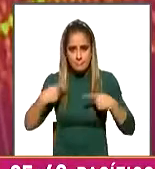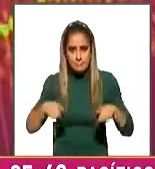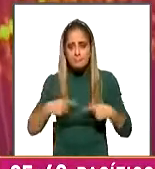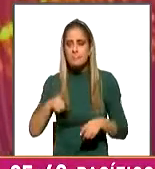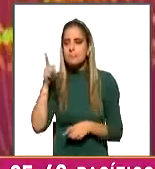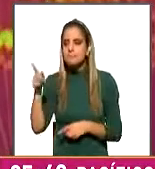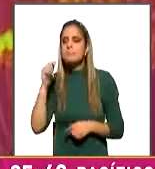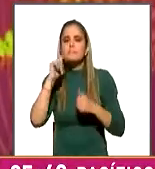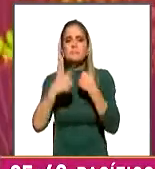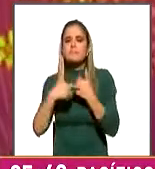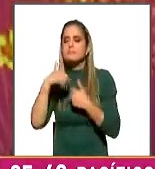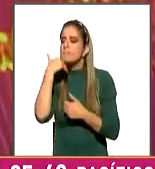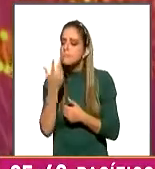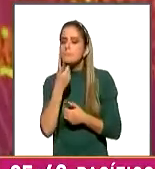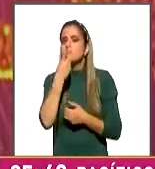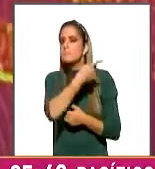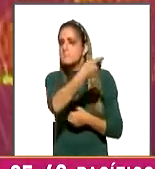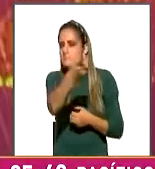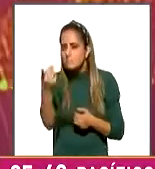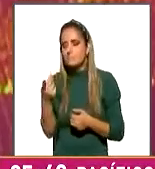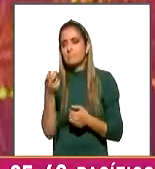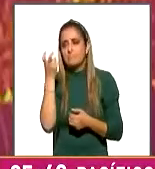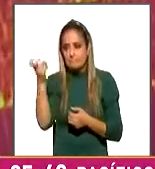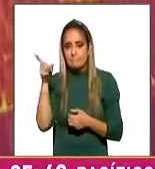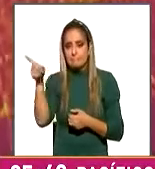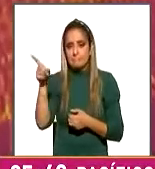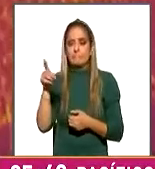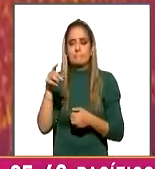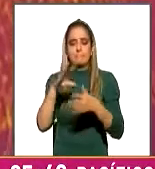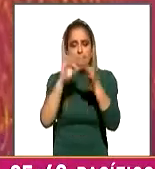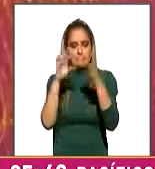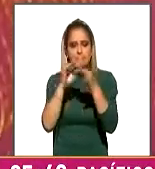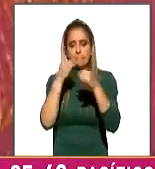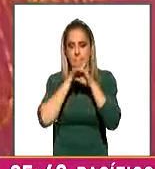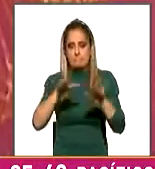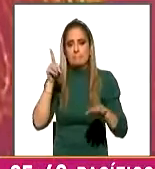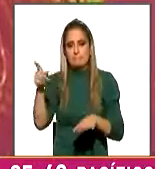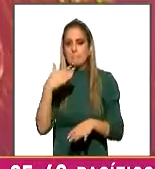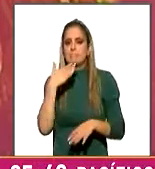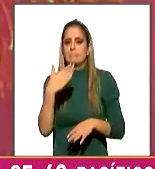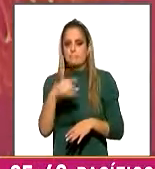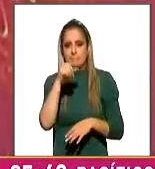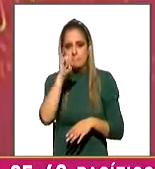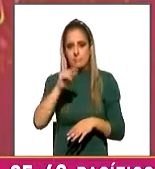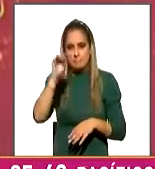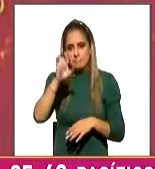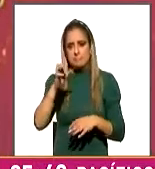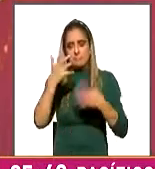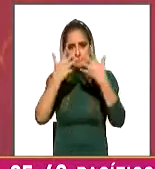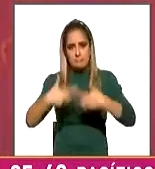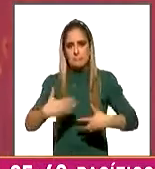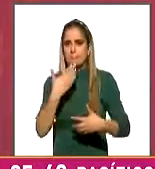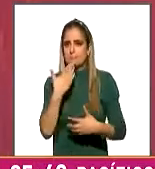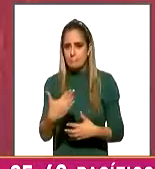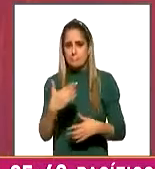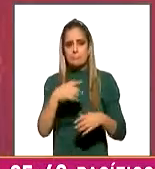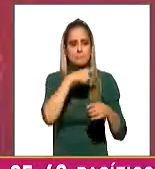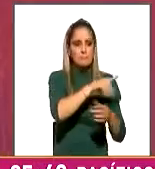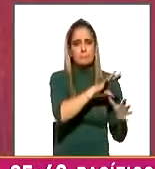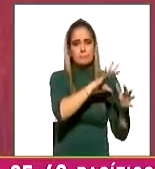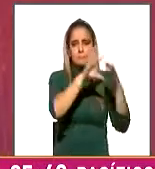generar un sentido de pertenencia a los de ellos, porque al fin y al cabo la infraestructura pues es de nuestros derechohabientes, los amos y señores del